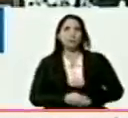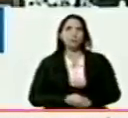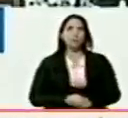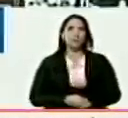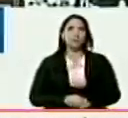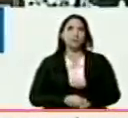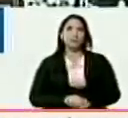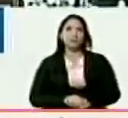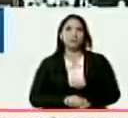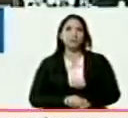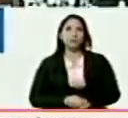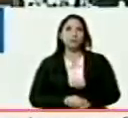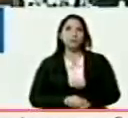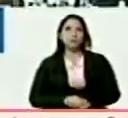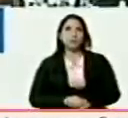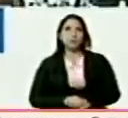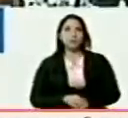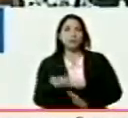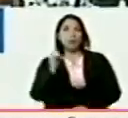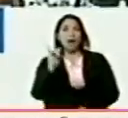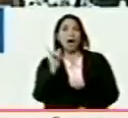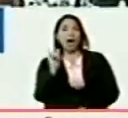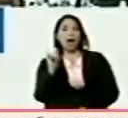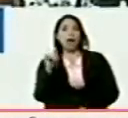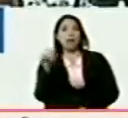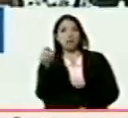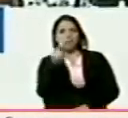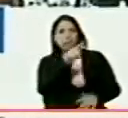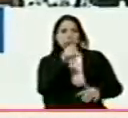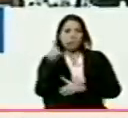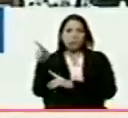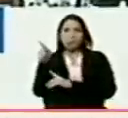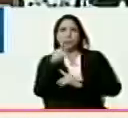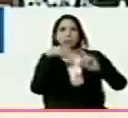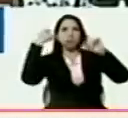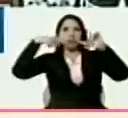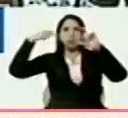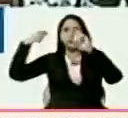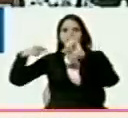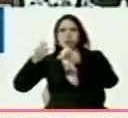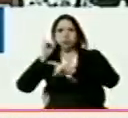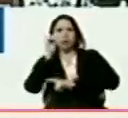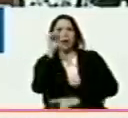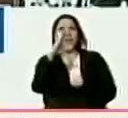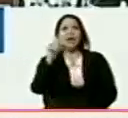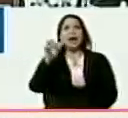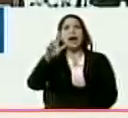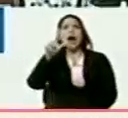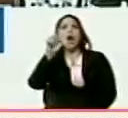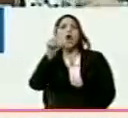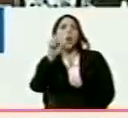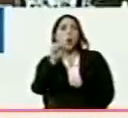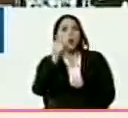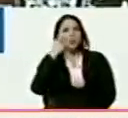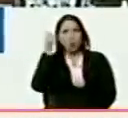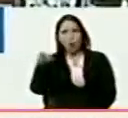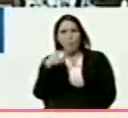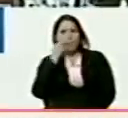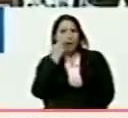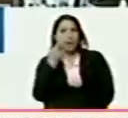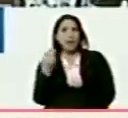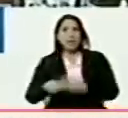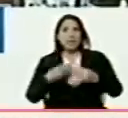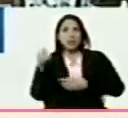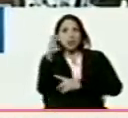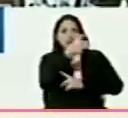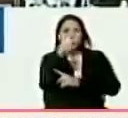Y hay un documental extraordinario, Carlos Apurua, por ahí está Carlos Apurua, de